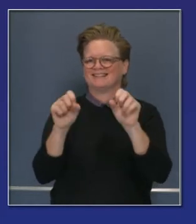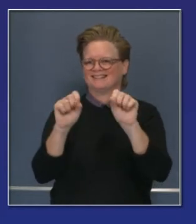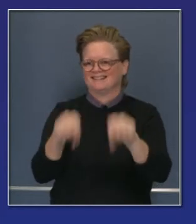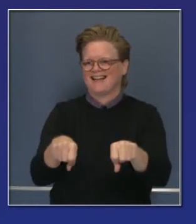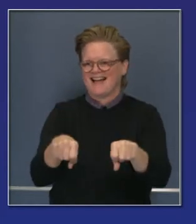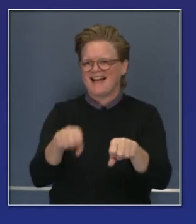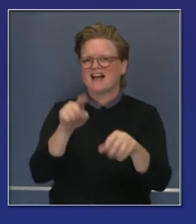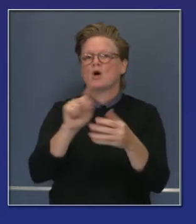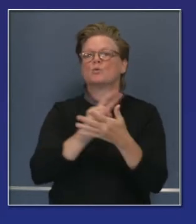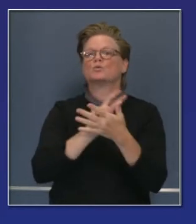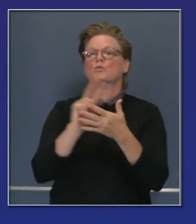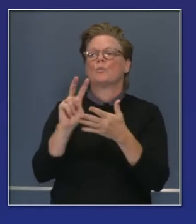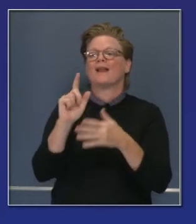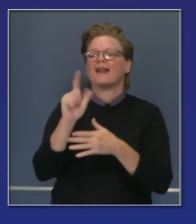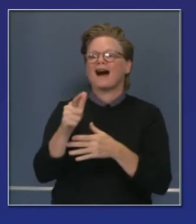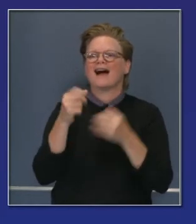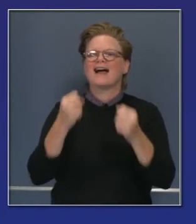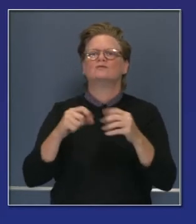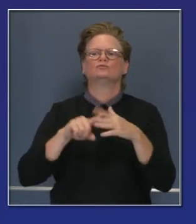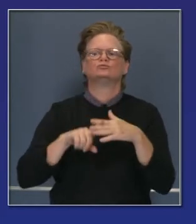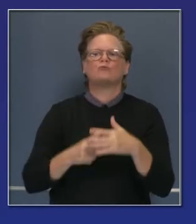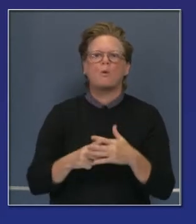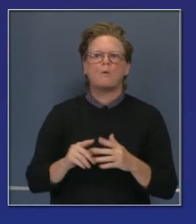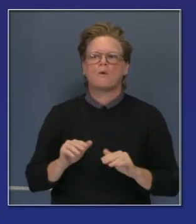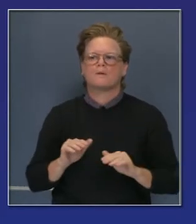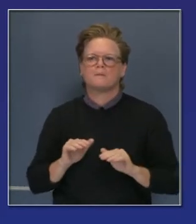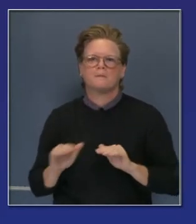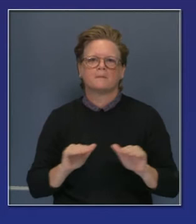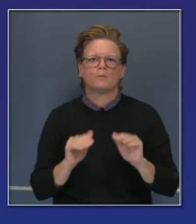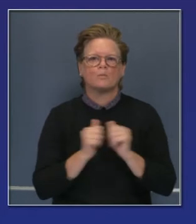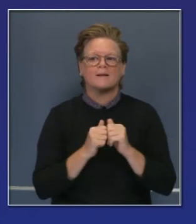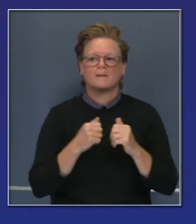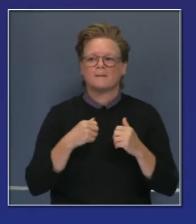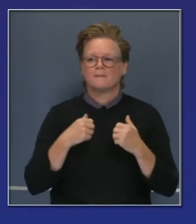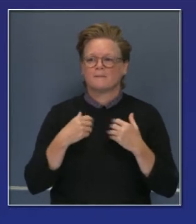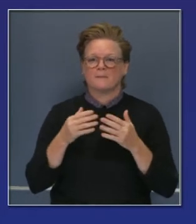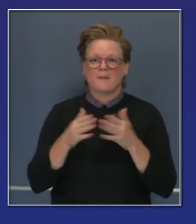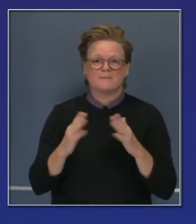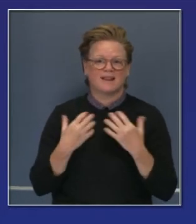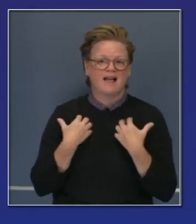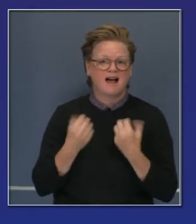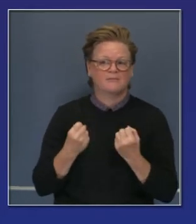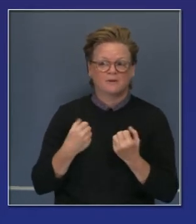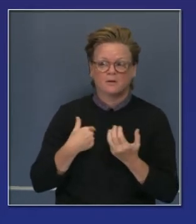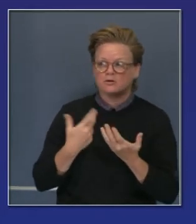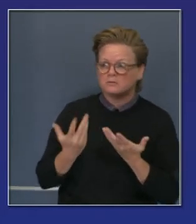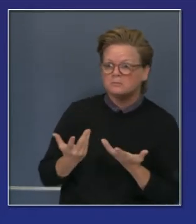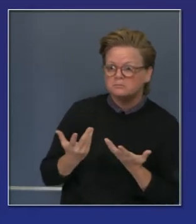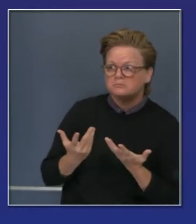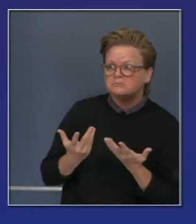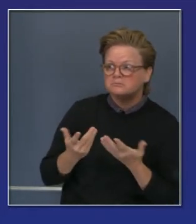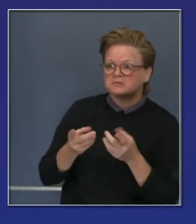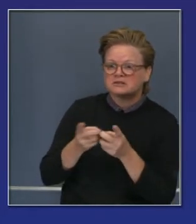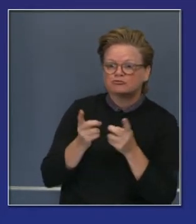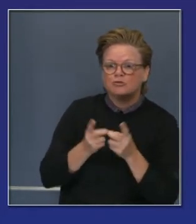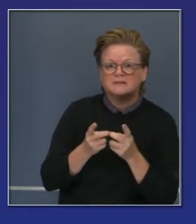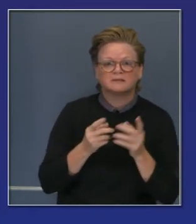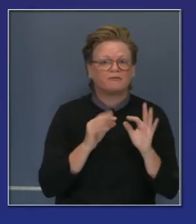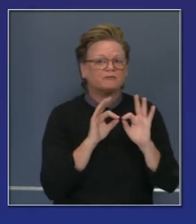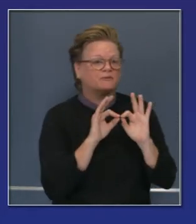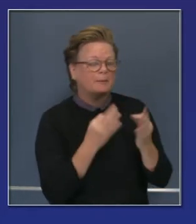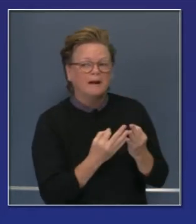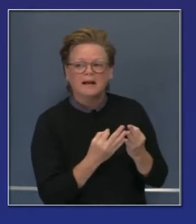pantalla, 2 semanas después podría comenzar a conversar de reabrir escuelas en esos condados con familiares,